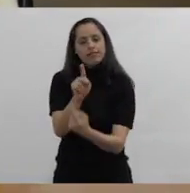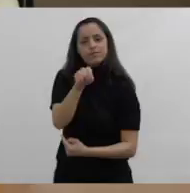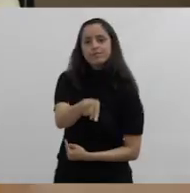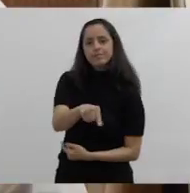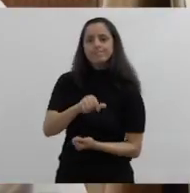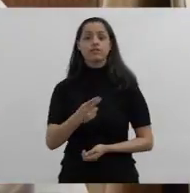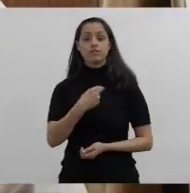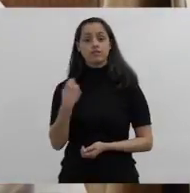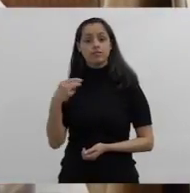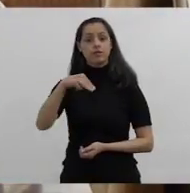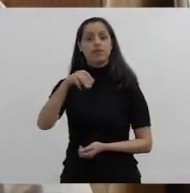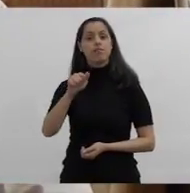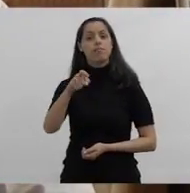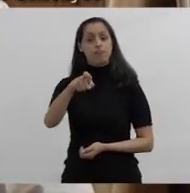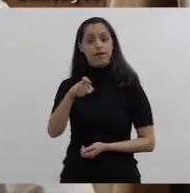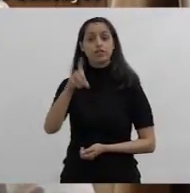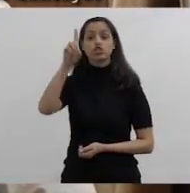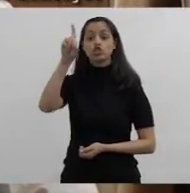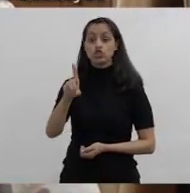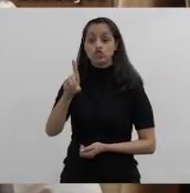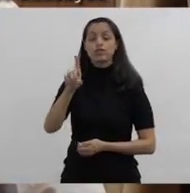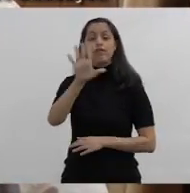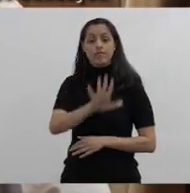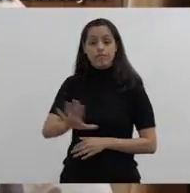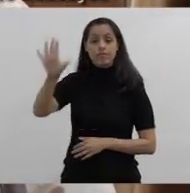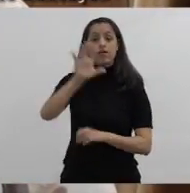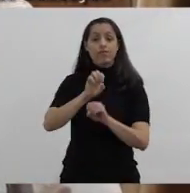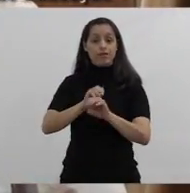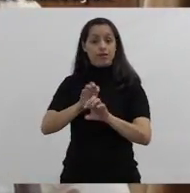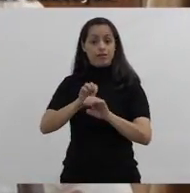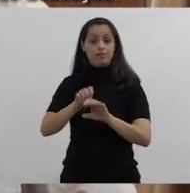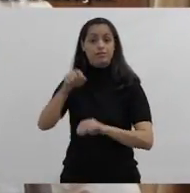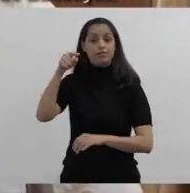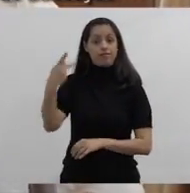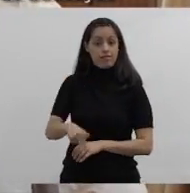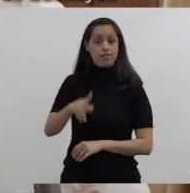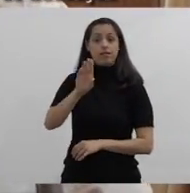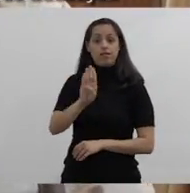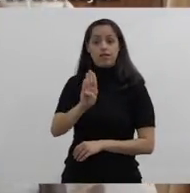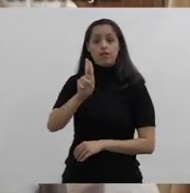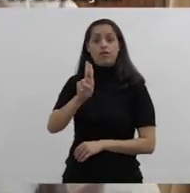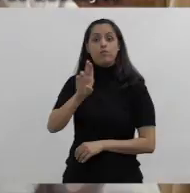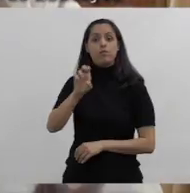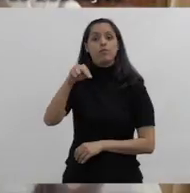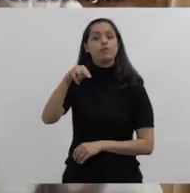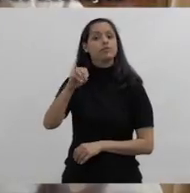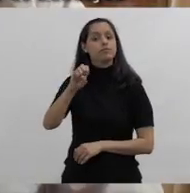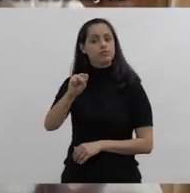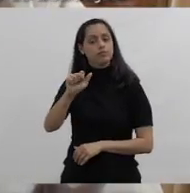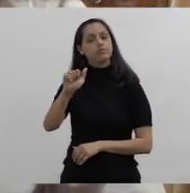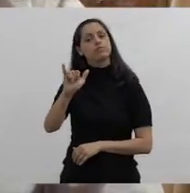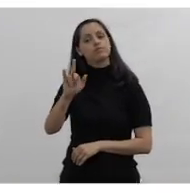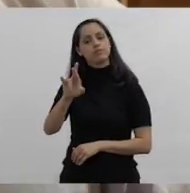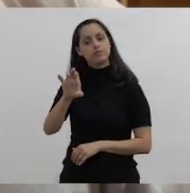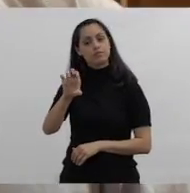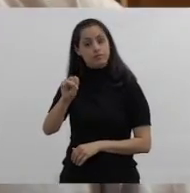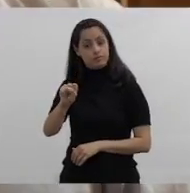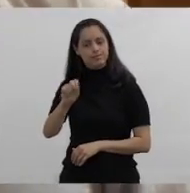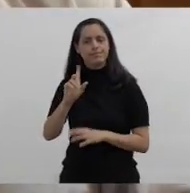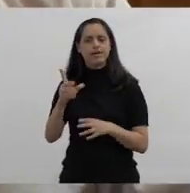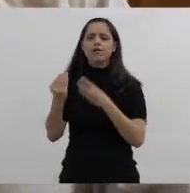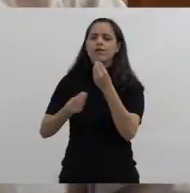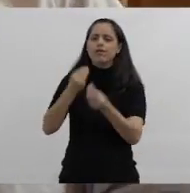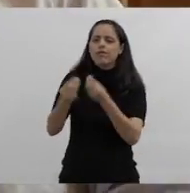de apoyo. Soy Max Gulmanelli, soy director general de Educación de Gestión Estatal del Ministerio de Educación del Gobierno de la Ciudad de Buenos Aires. Lo que hay